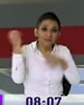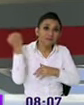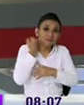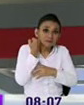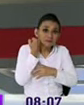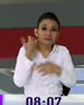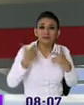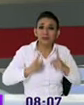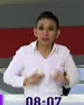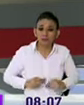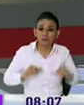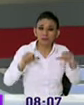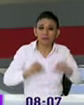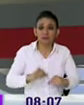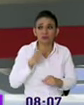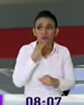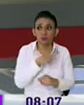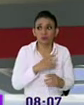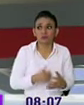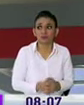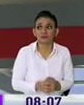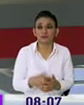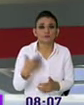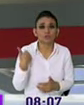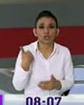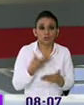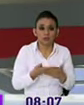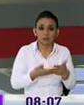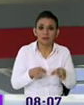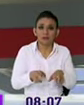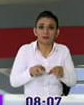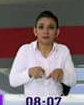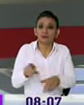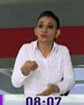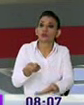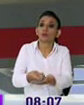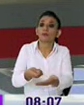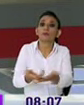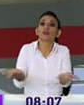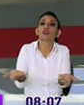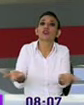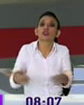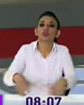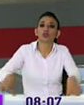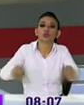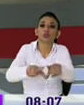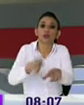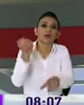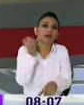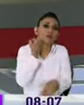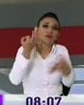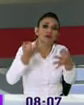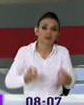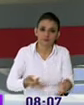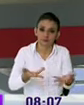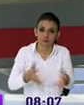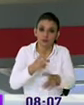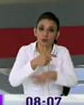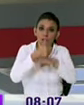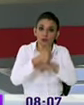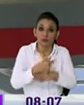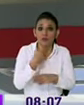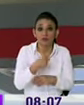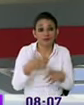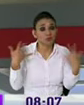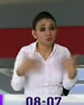Dios santo. Además, no contaban con la documentación legal que certifique su procedencia. Según informaron las autoridades, esto representa,